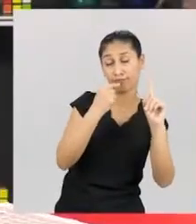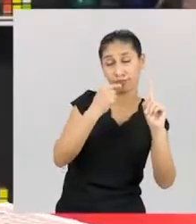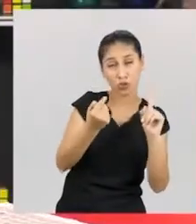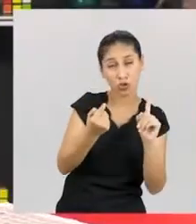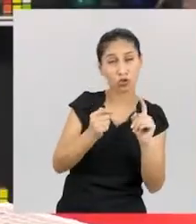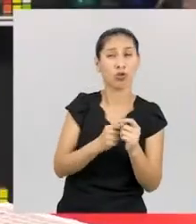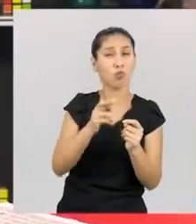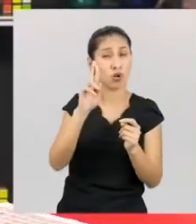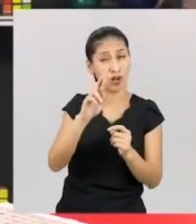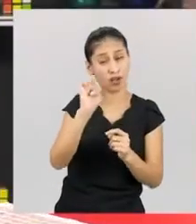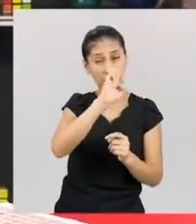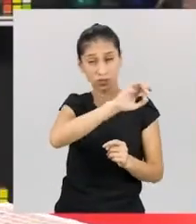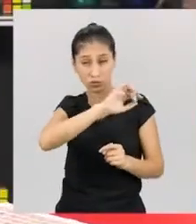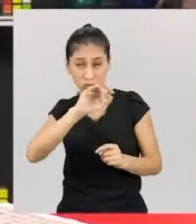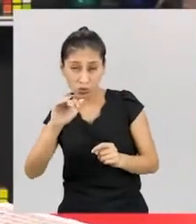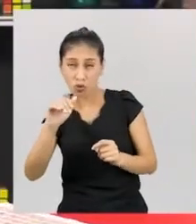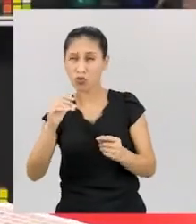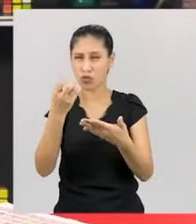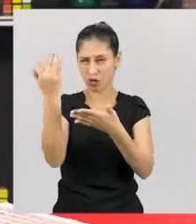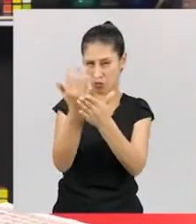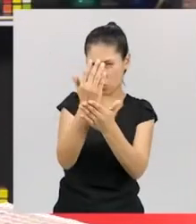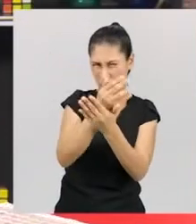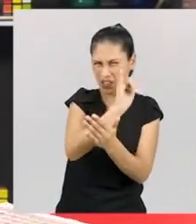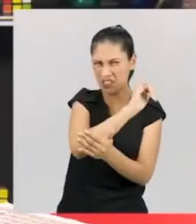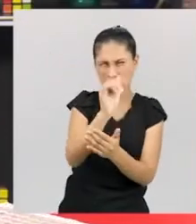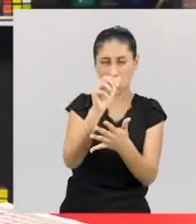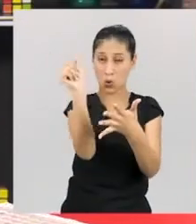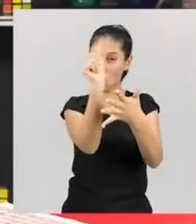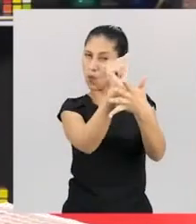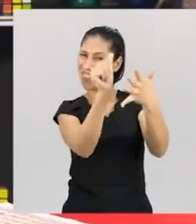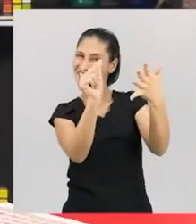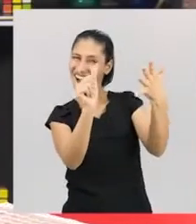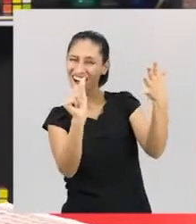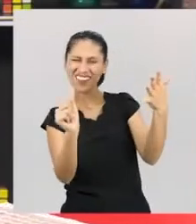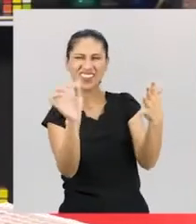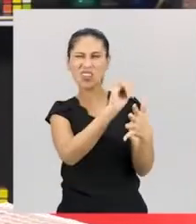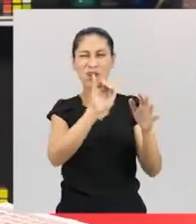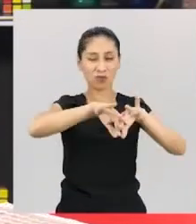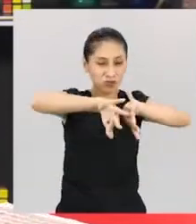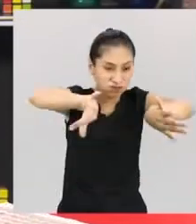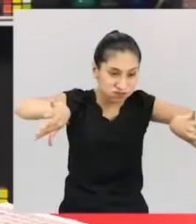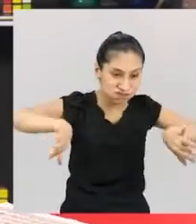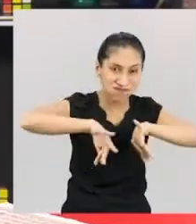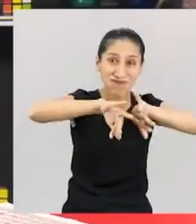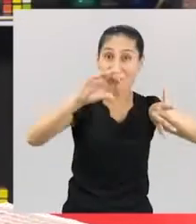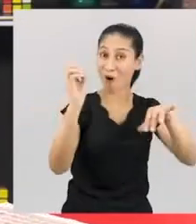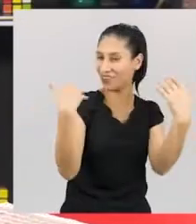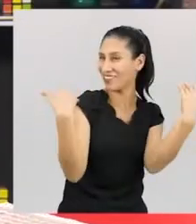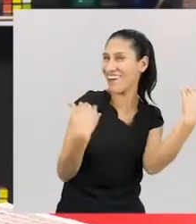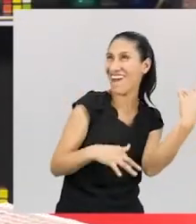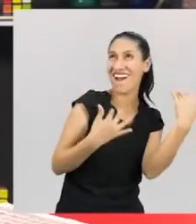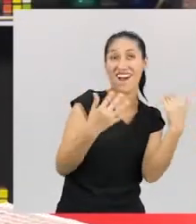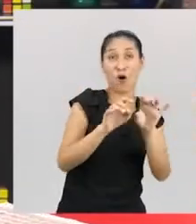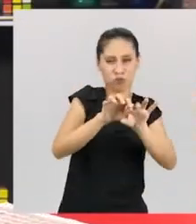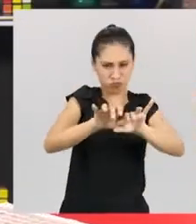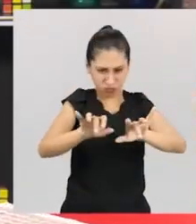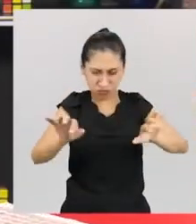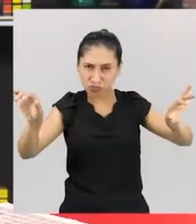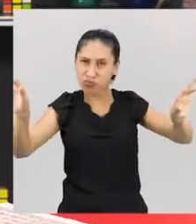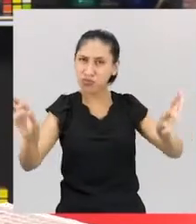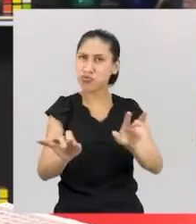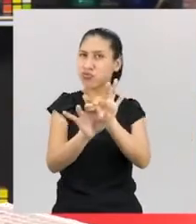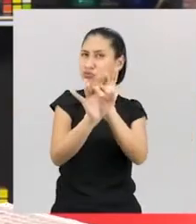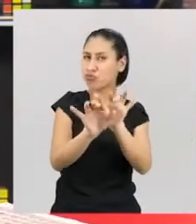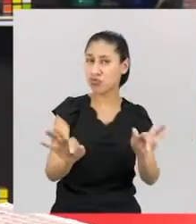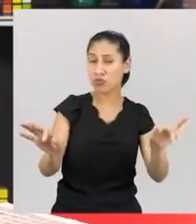dijo, la resolución del problema es un arte práctico, como nadar o tocar el piano, de la misma